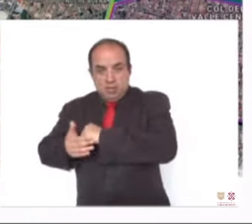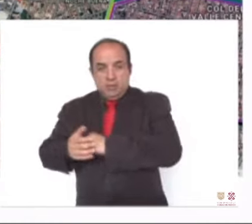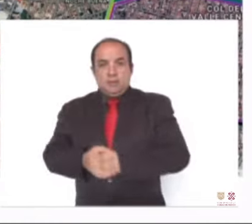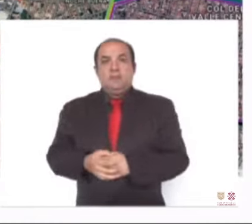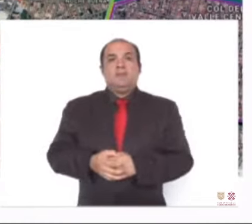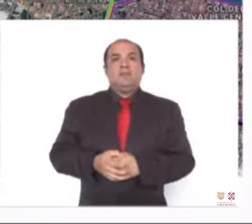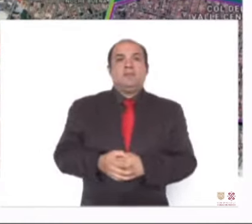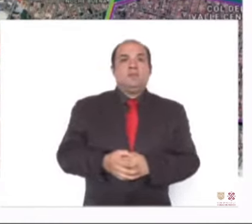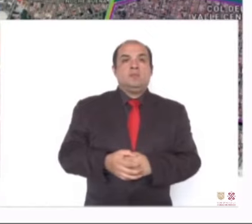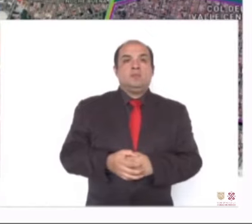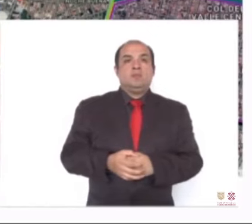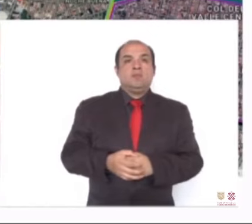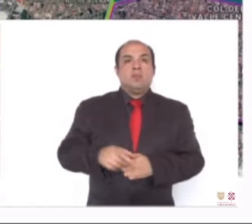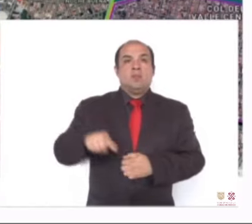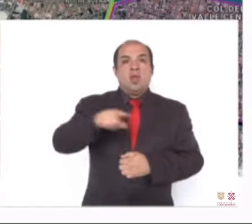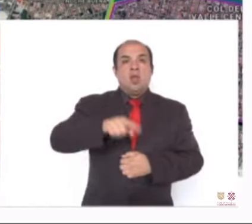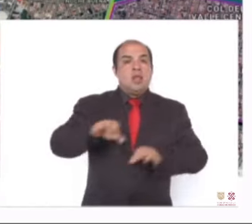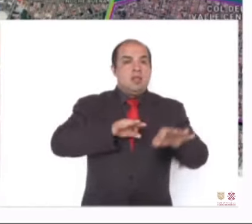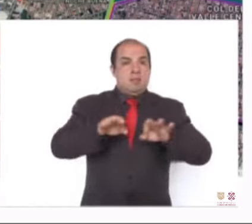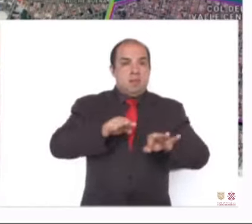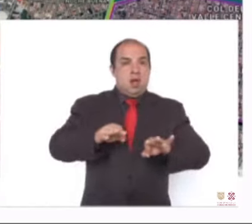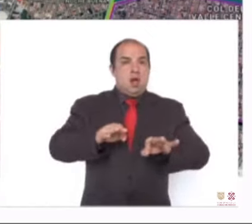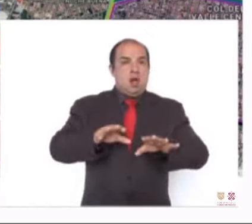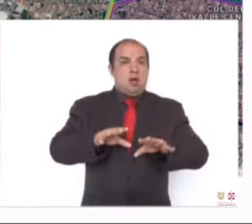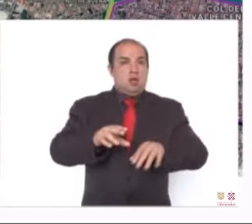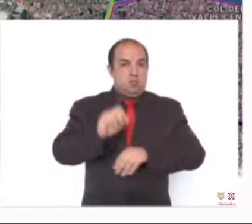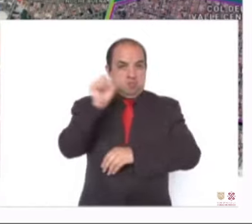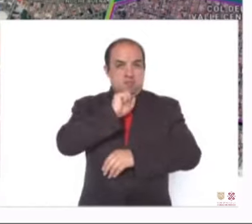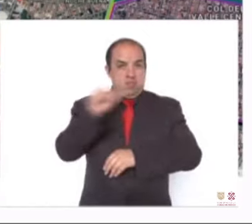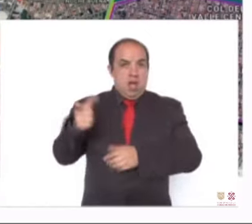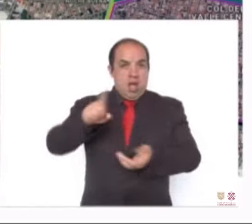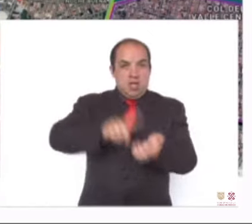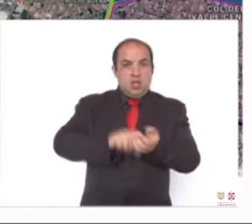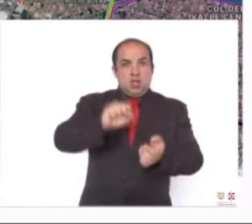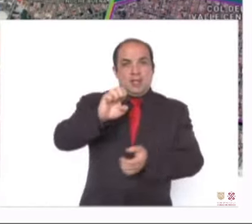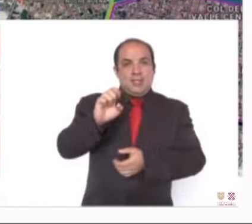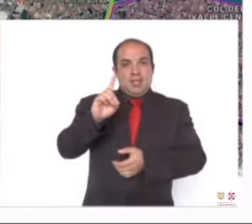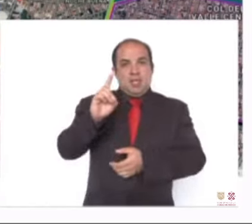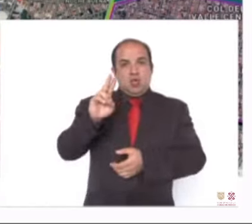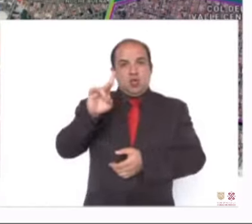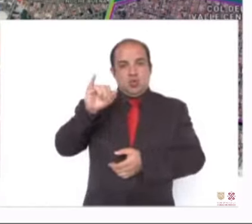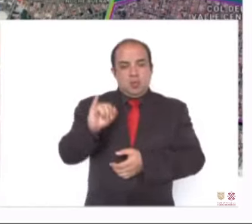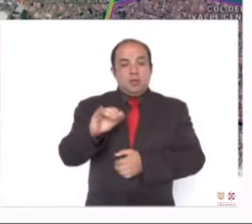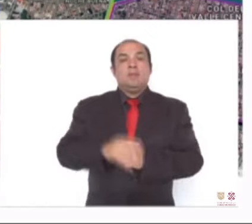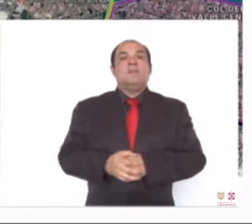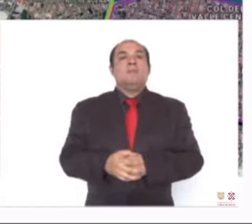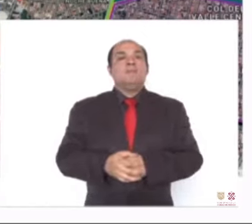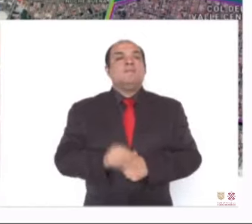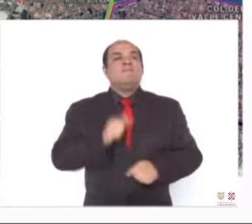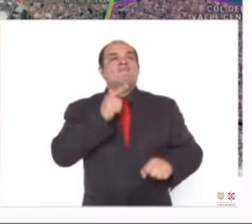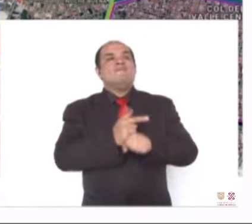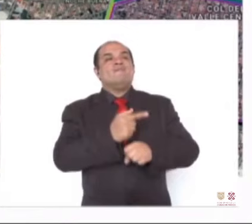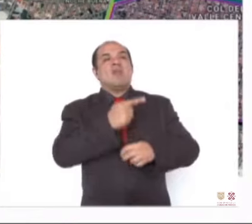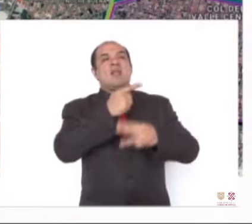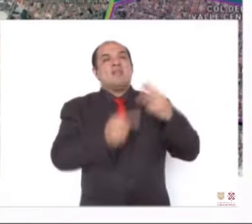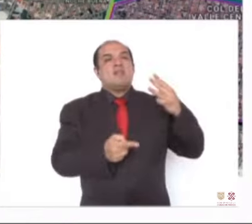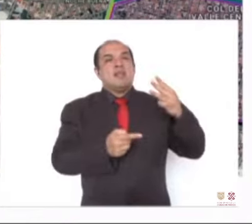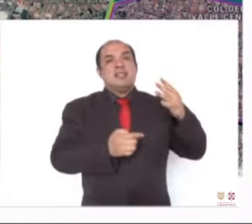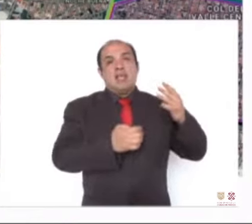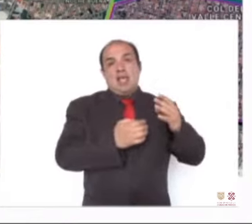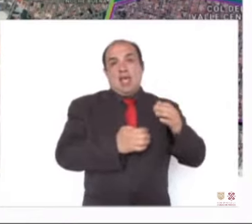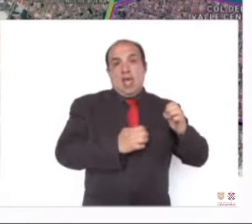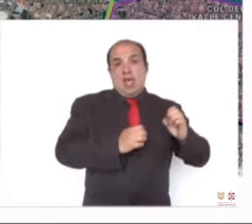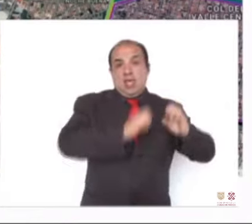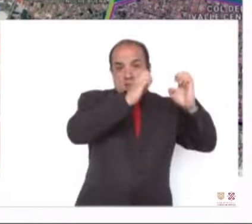personal especializado de cedui encontró entonces tres inmuebles que excedían